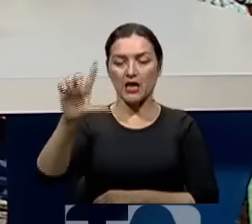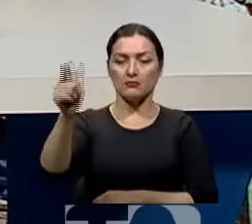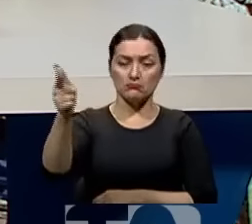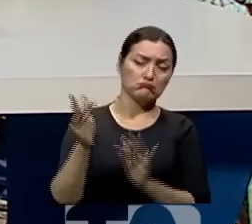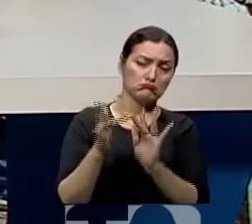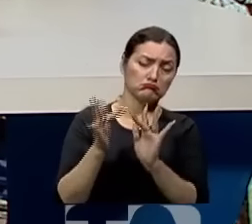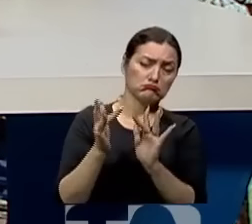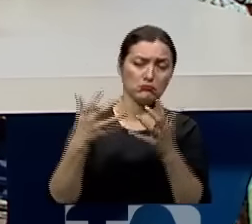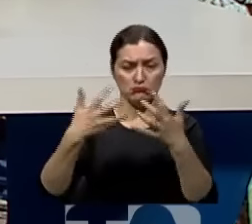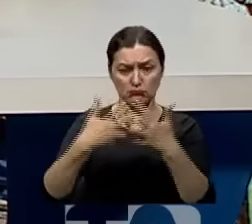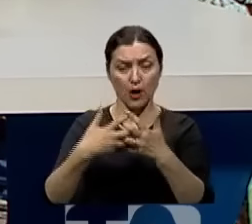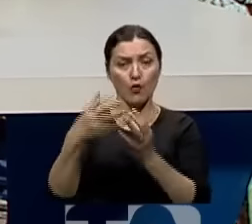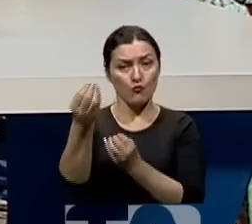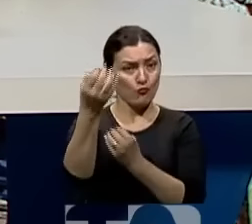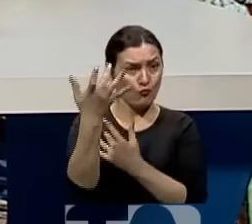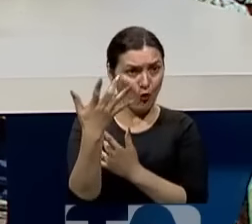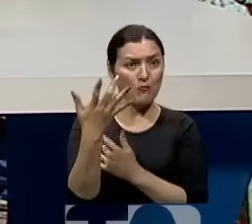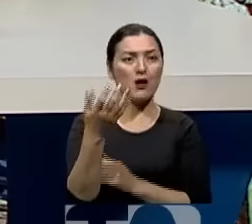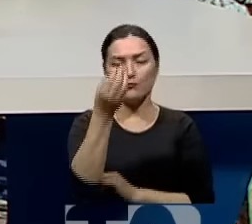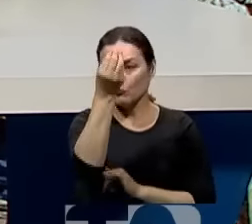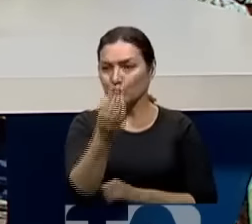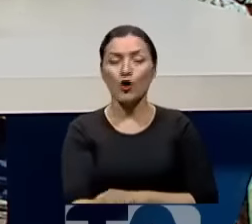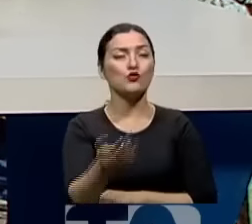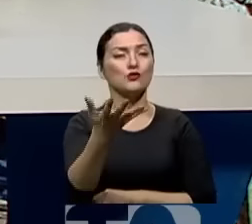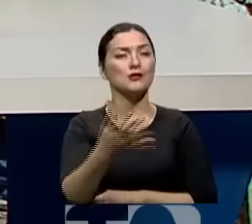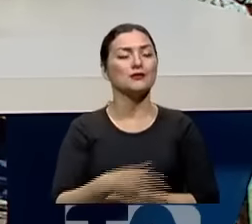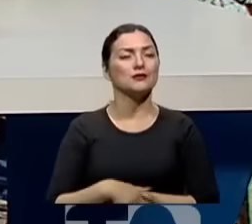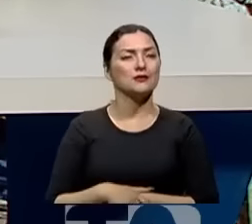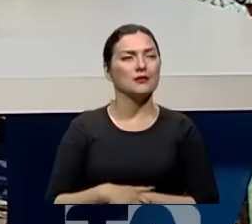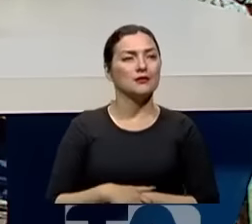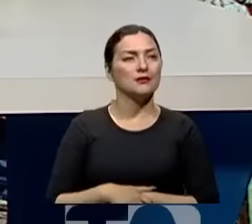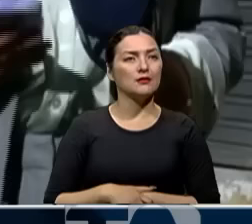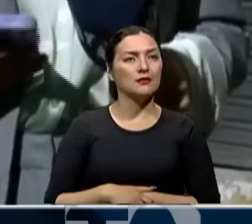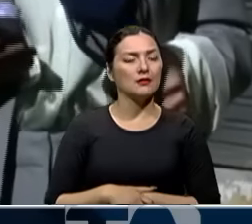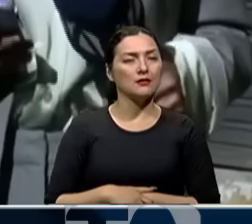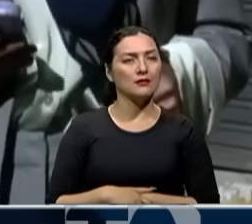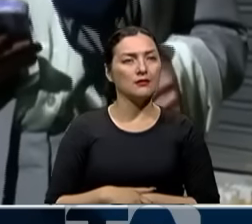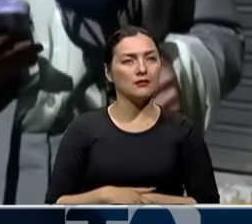para contarnos todos los detalles. Michelle, buenos días, te escuchamos.